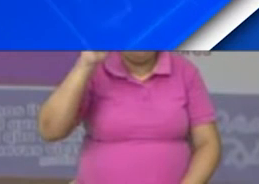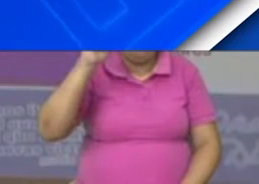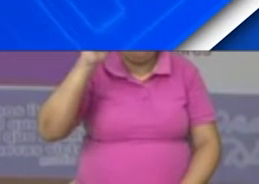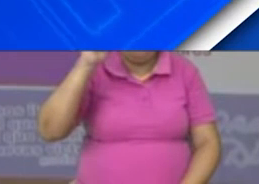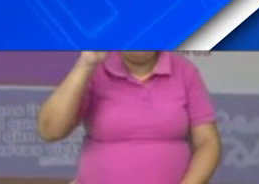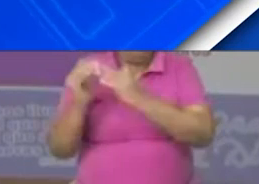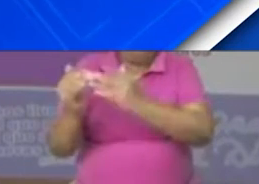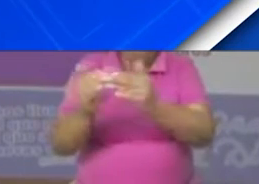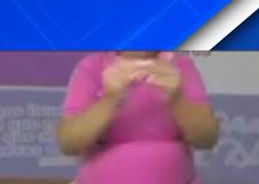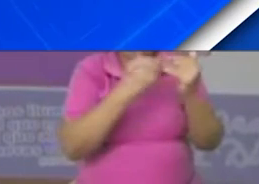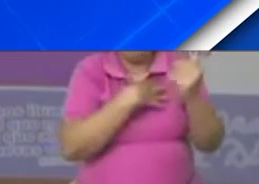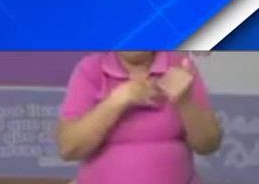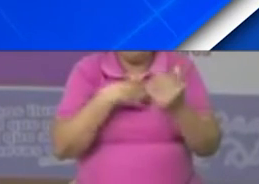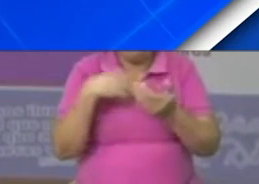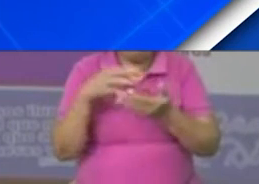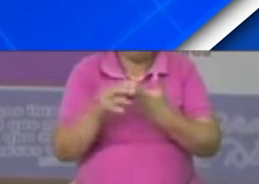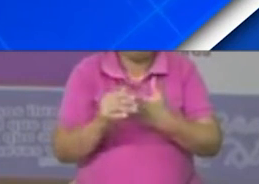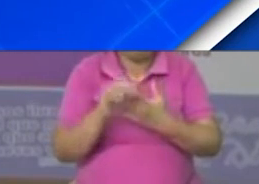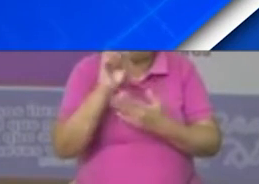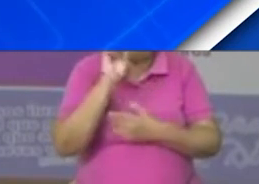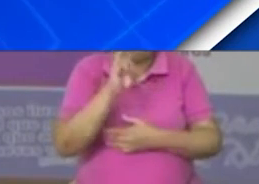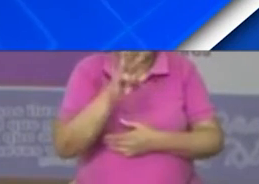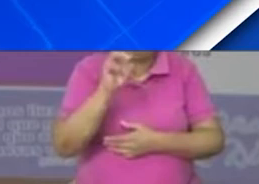Vivienda y servicio comunitario 9%,